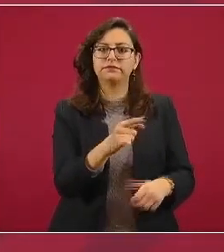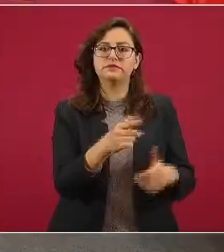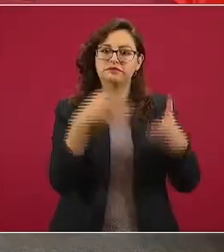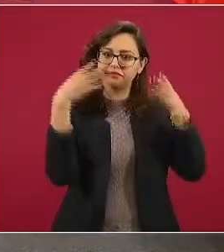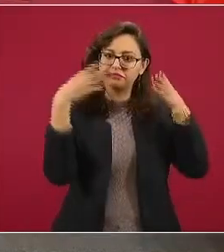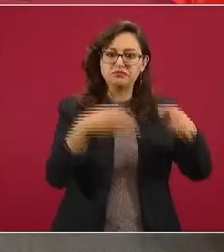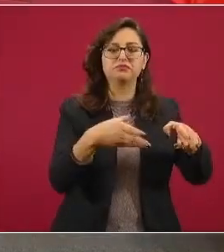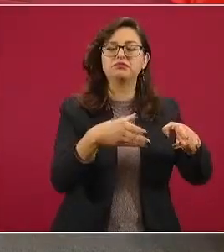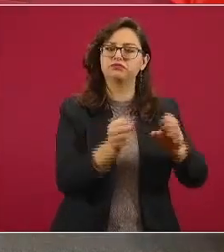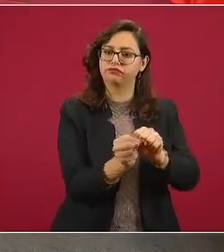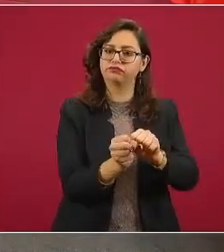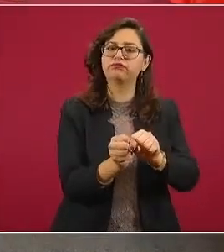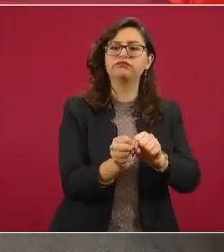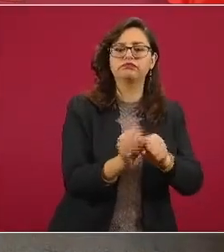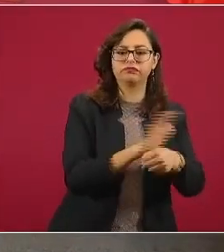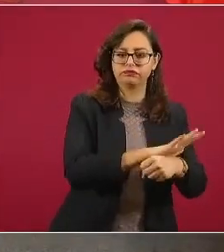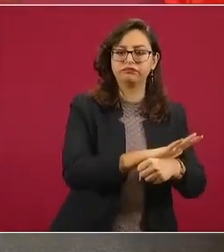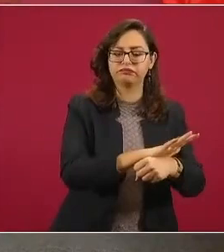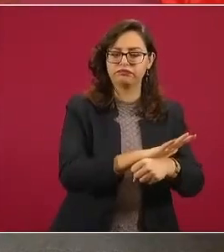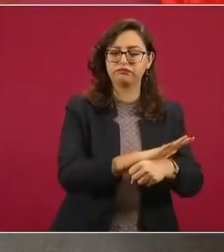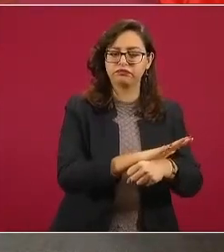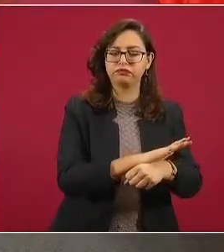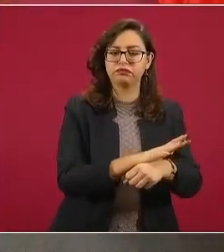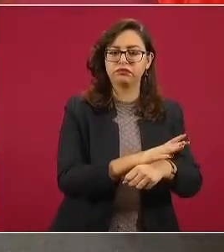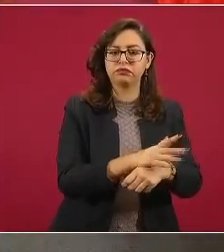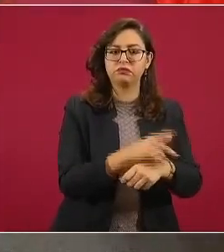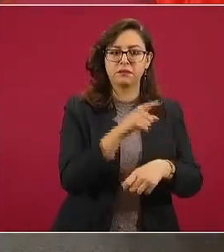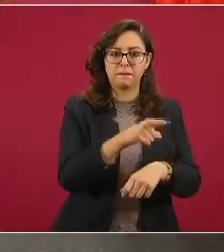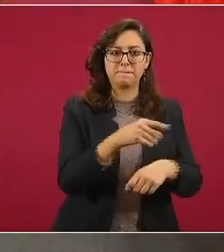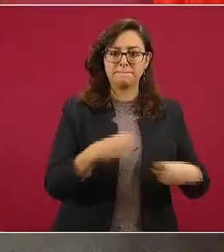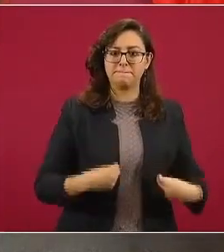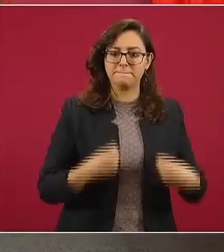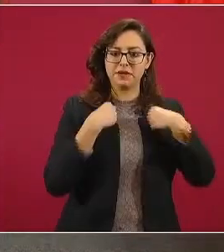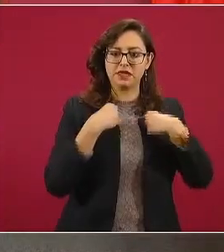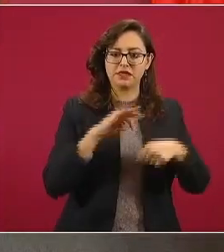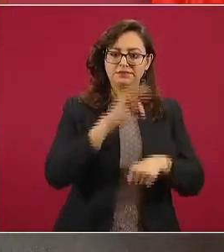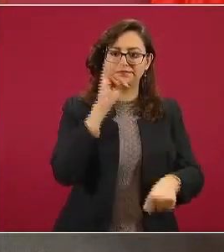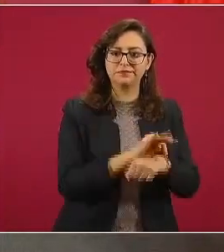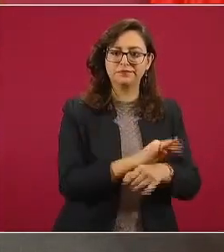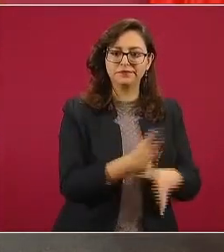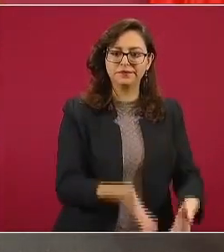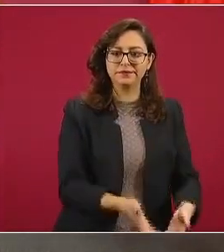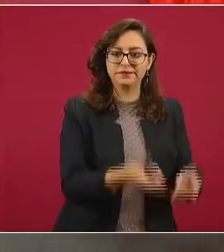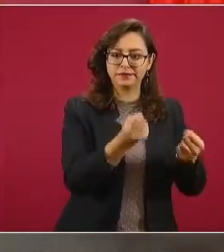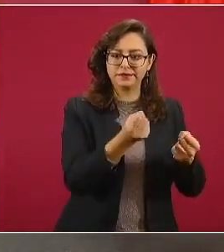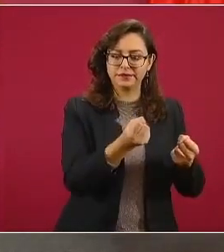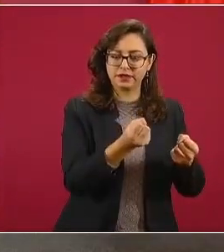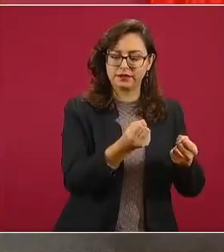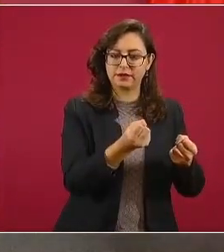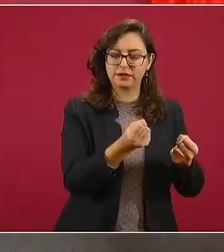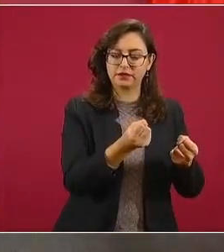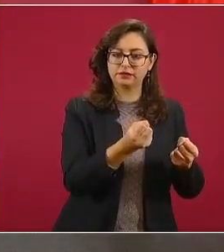donde se puedan salvar más vidas. Y también